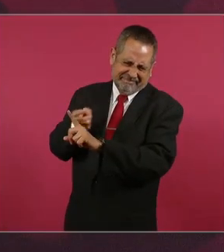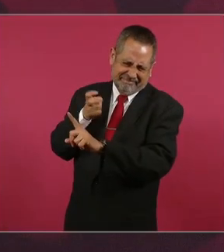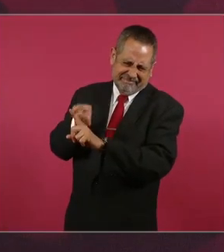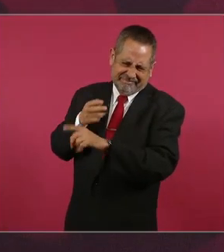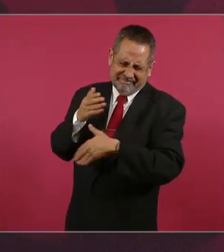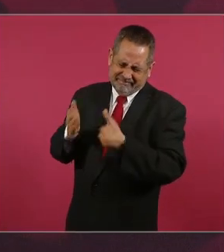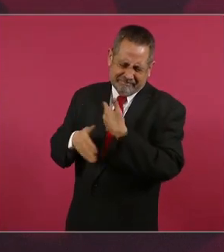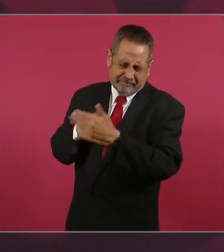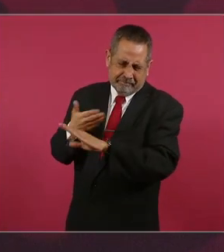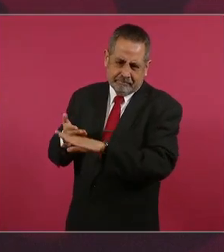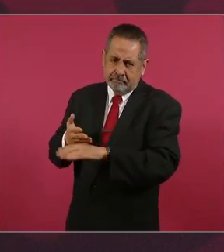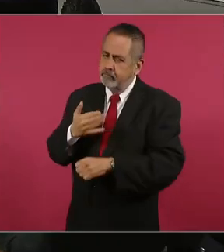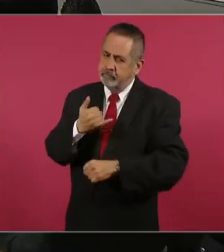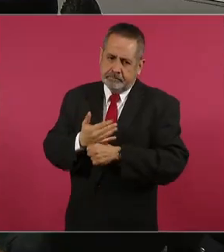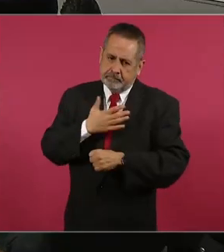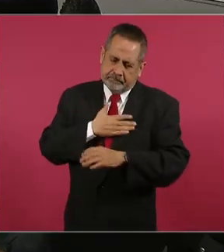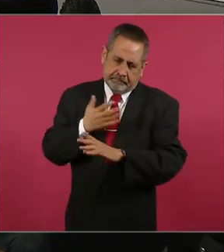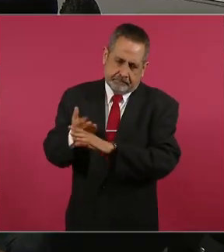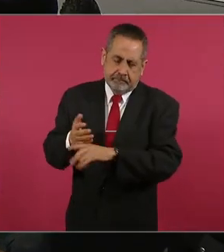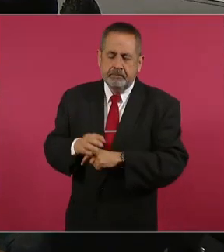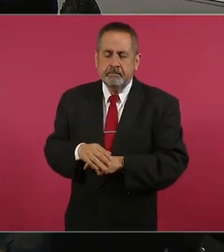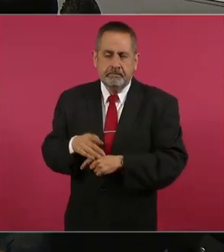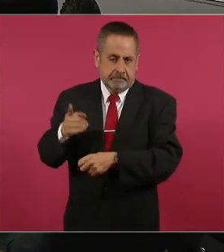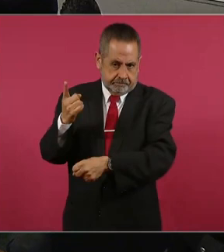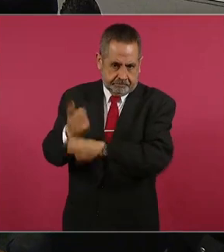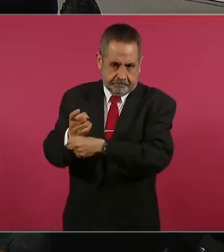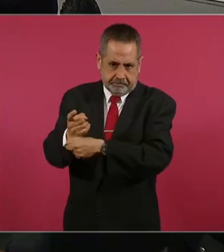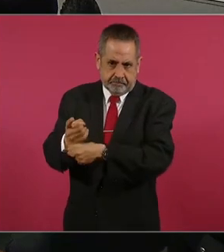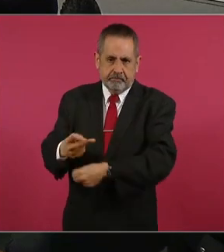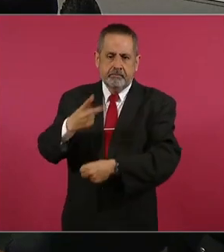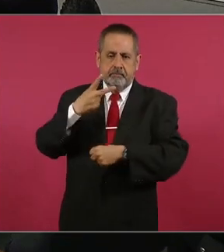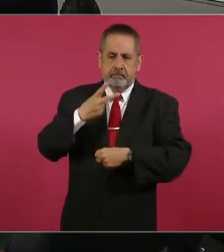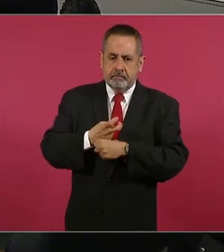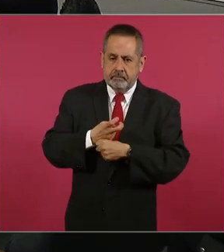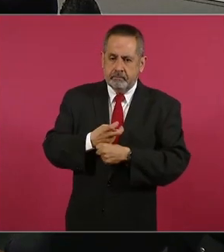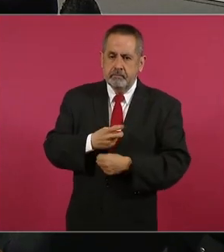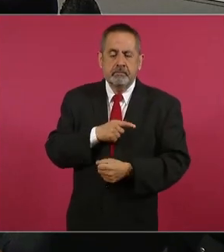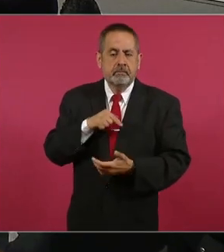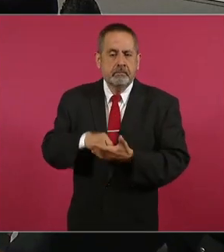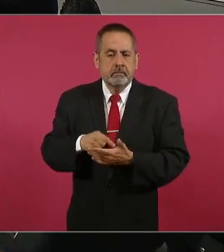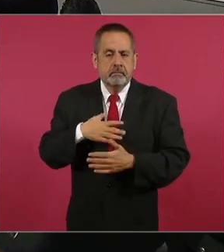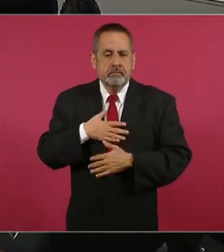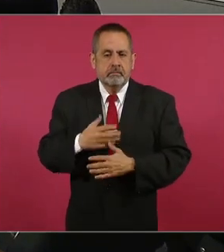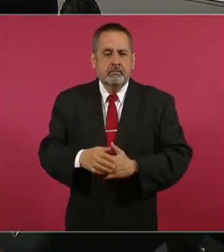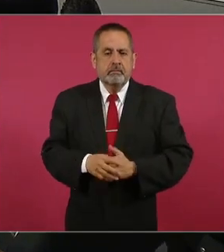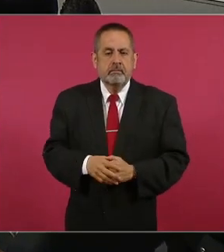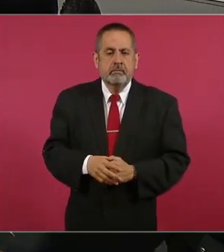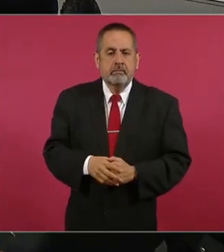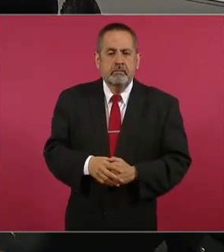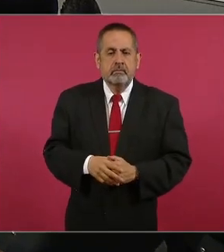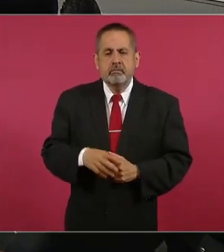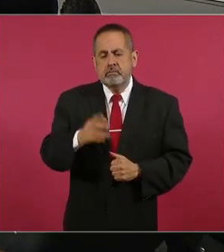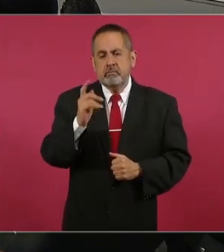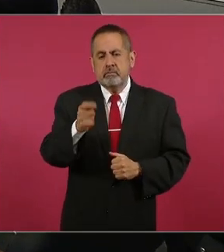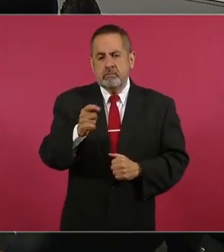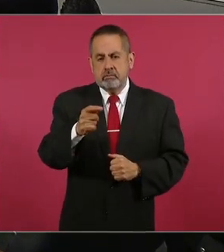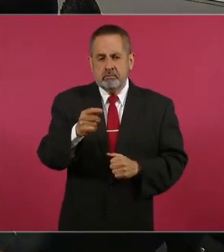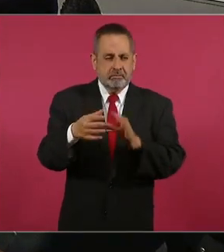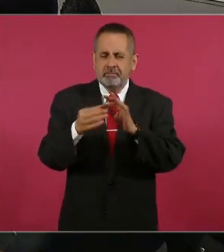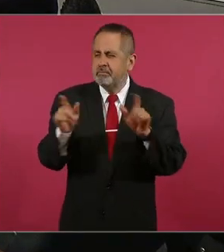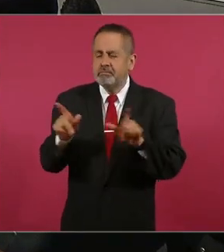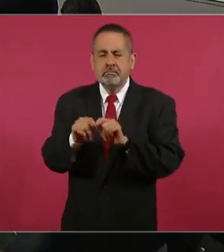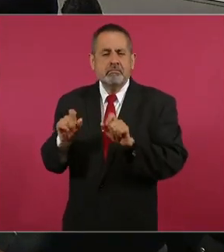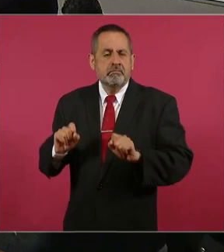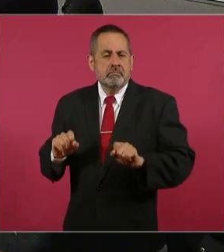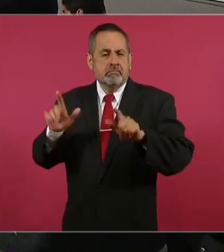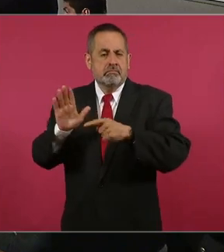de manera injusta, yo creo que tengo yo el segundo lugar. Presidente, justo… Entonces, nada más a ver si…